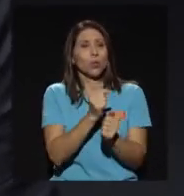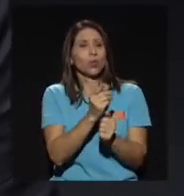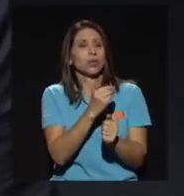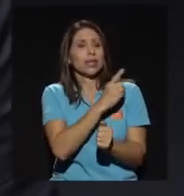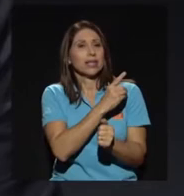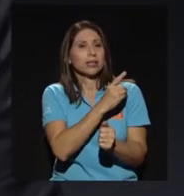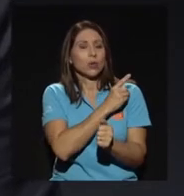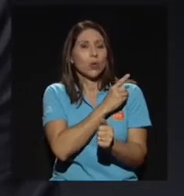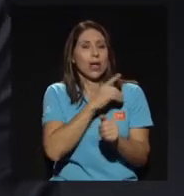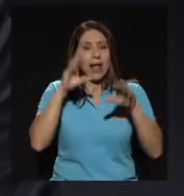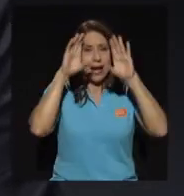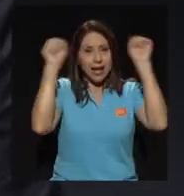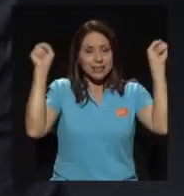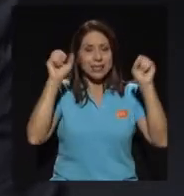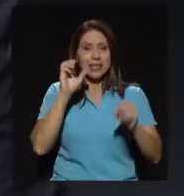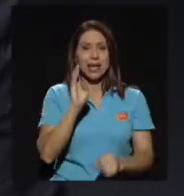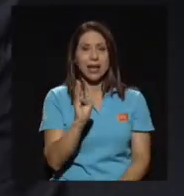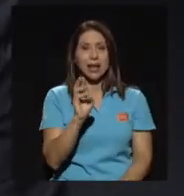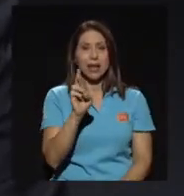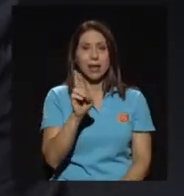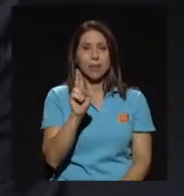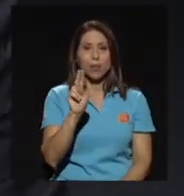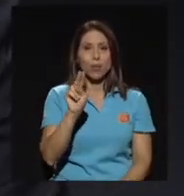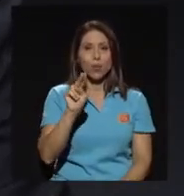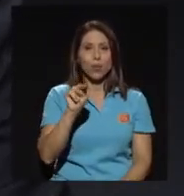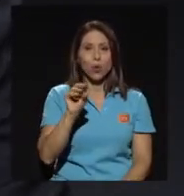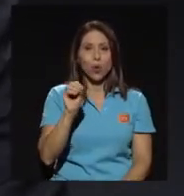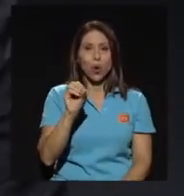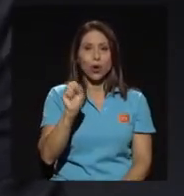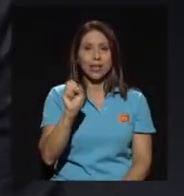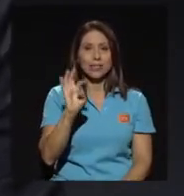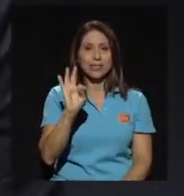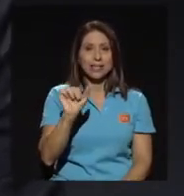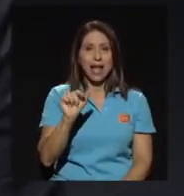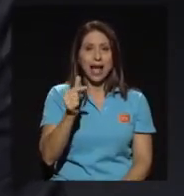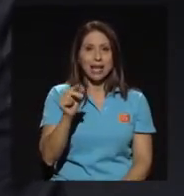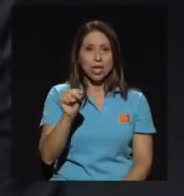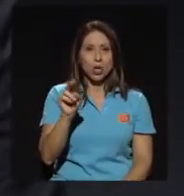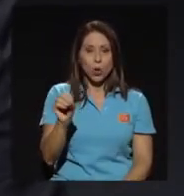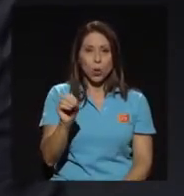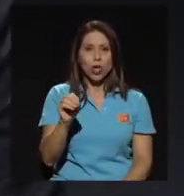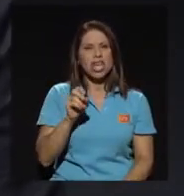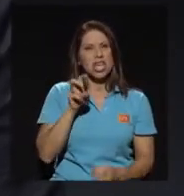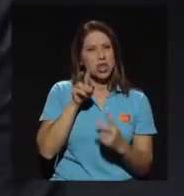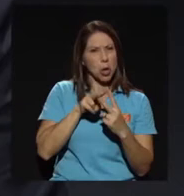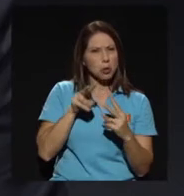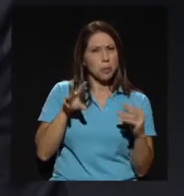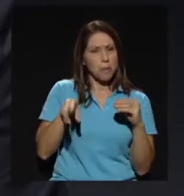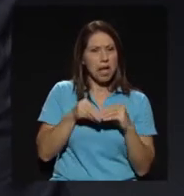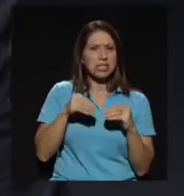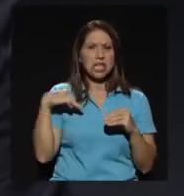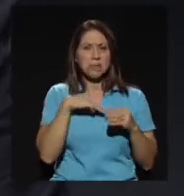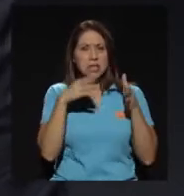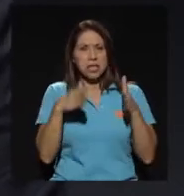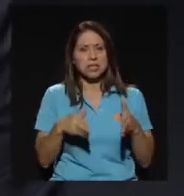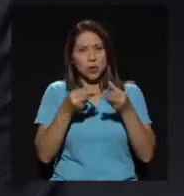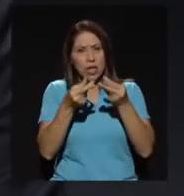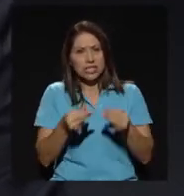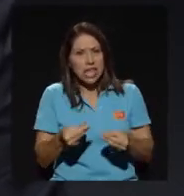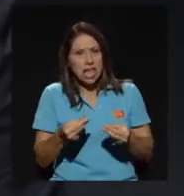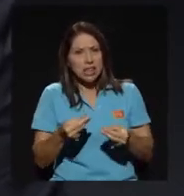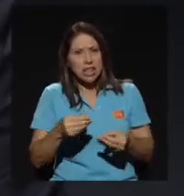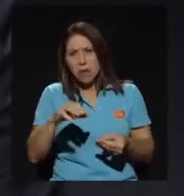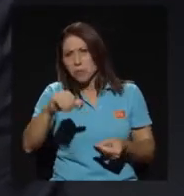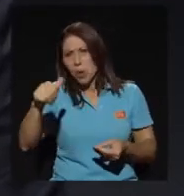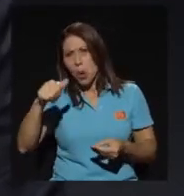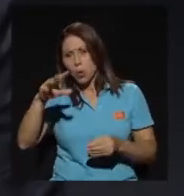bruno stagno y dos o tres ministros más del ministro de hacienda y luego algún otro